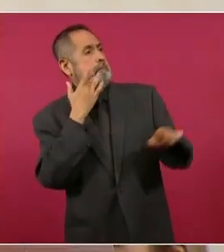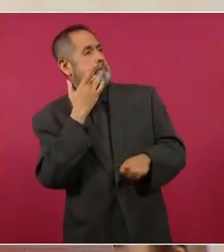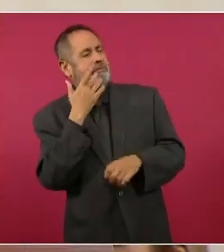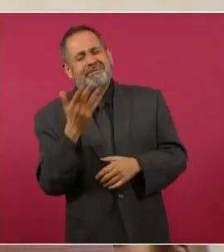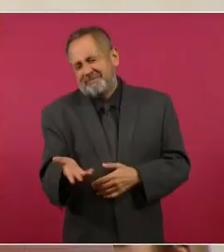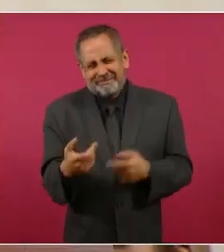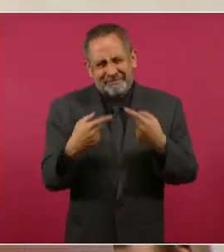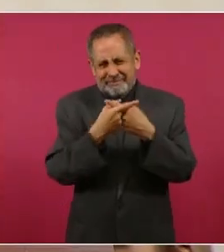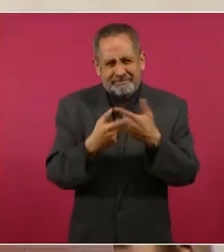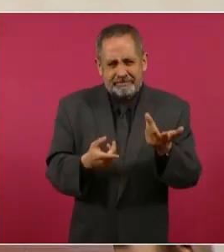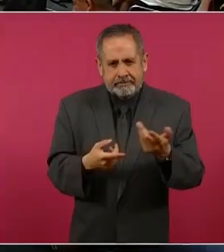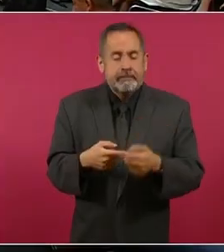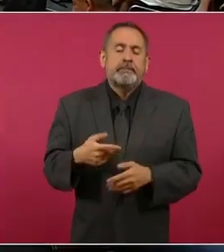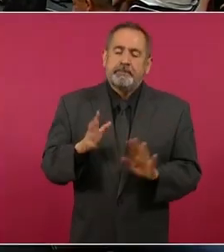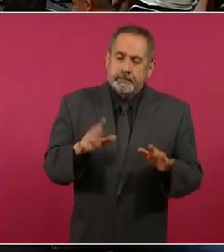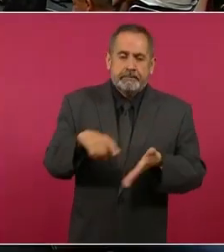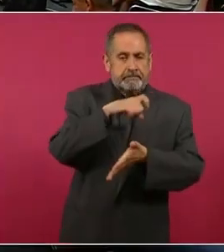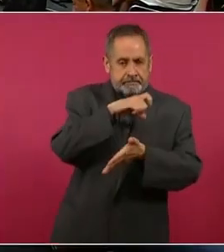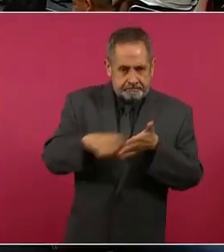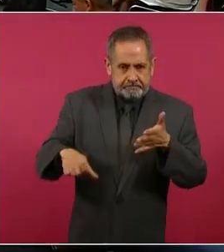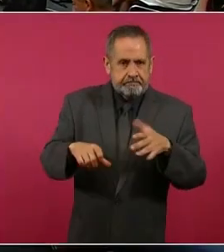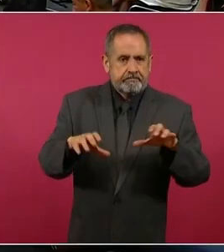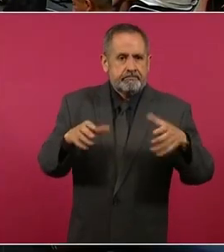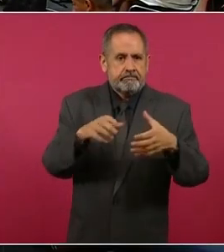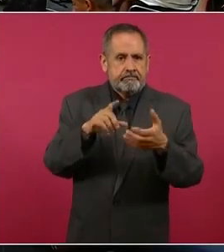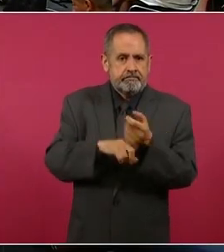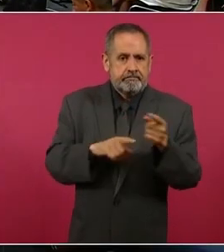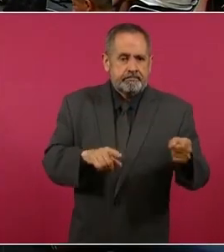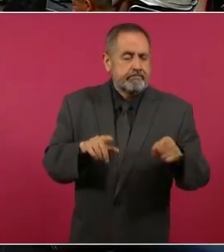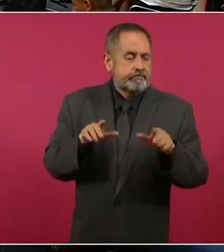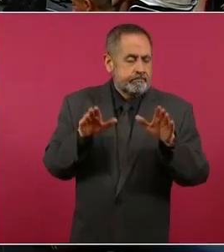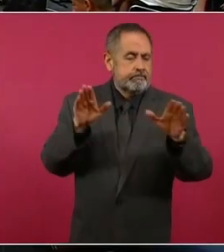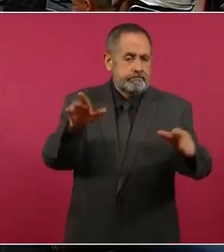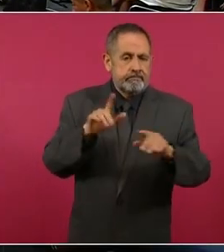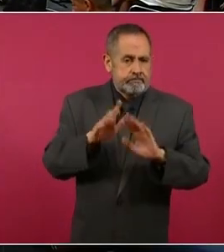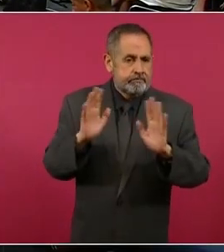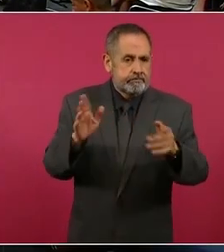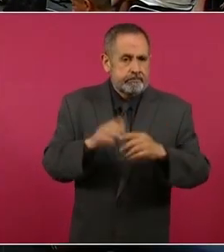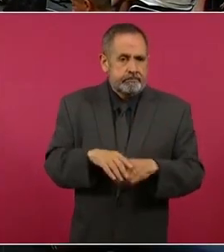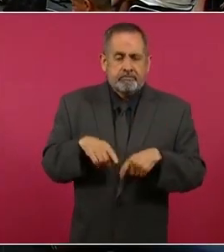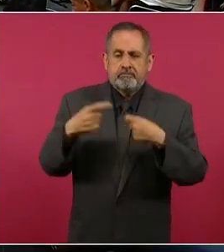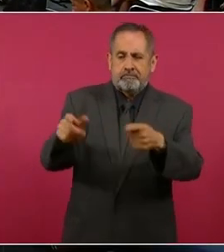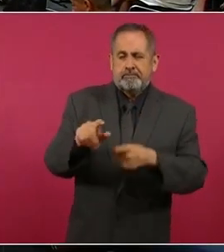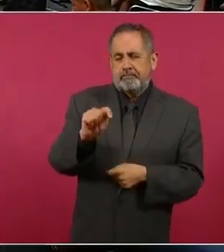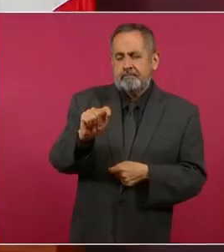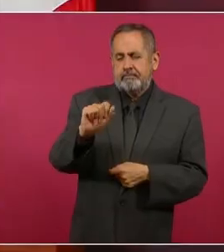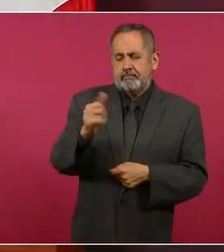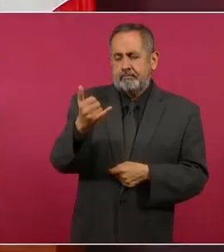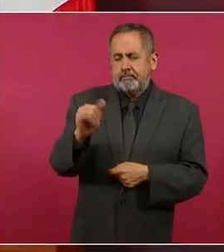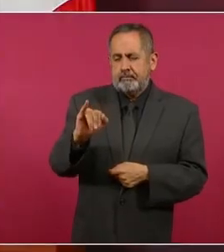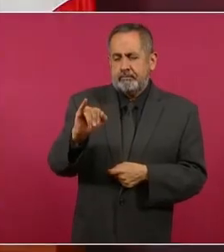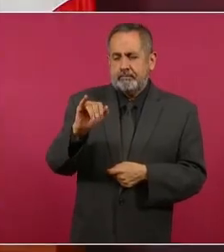Y compraron este avión. Ahora que ya lo vendimos a Tayikistán,